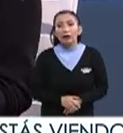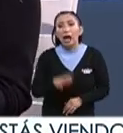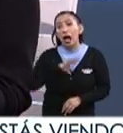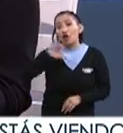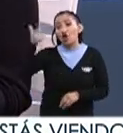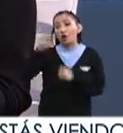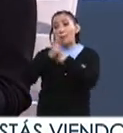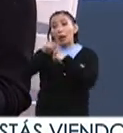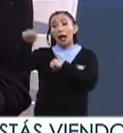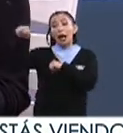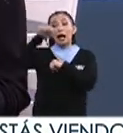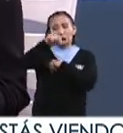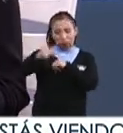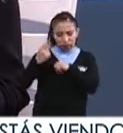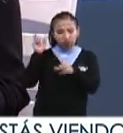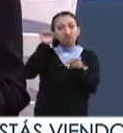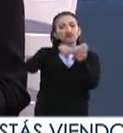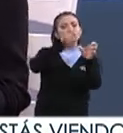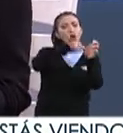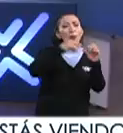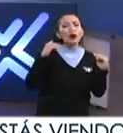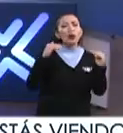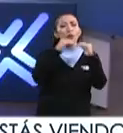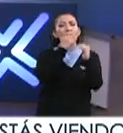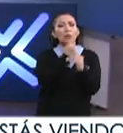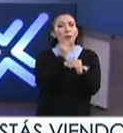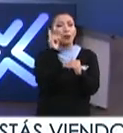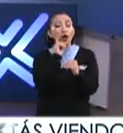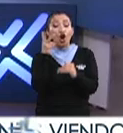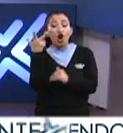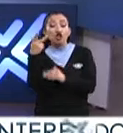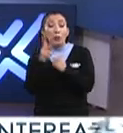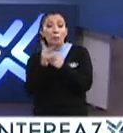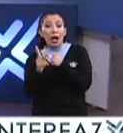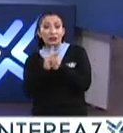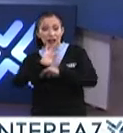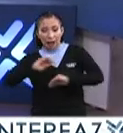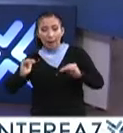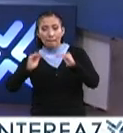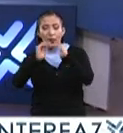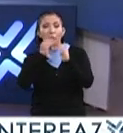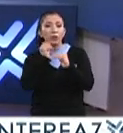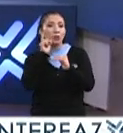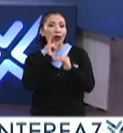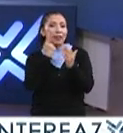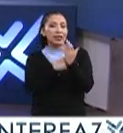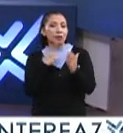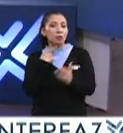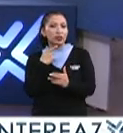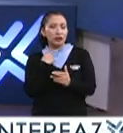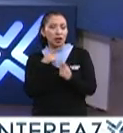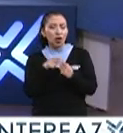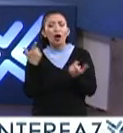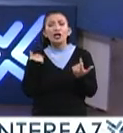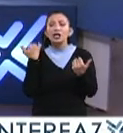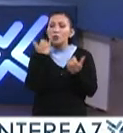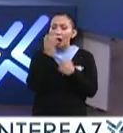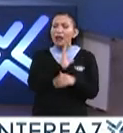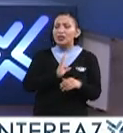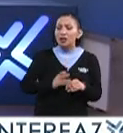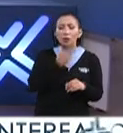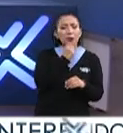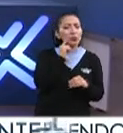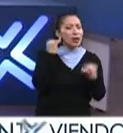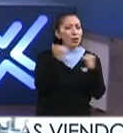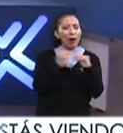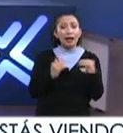Hay otros países que se han sumado a la ola de la paridad. En estos momentos 8 países tienen paridad. Exigen paridad en las candidaturas. Y ya